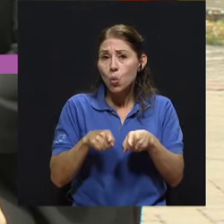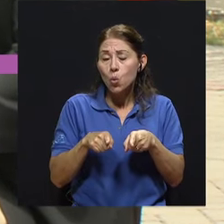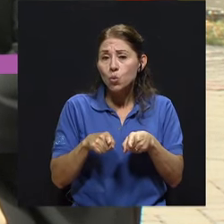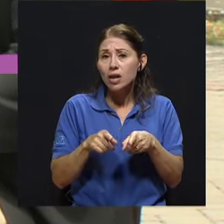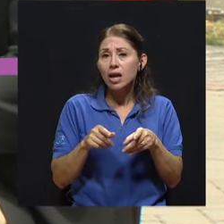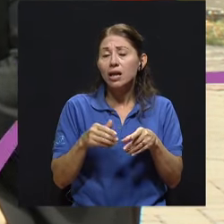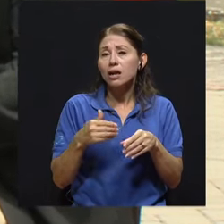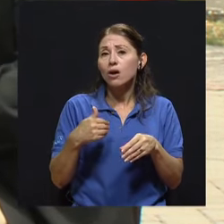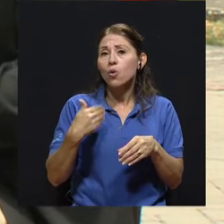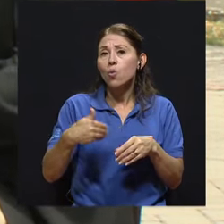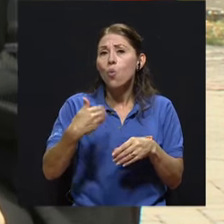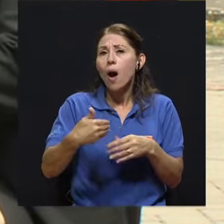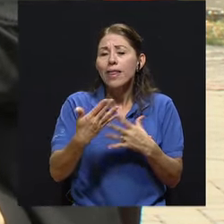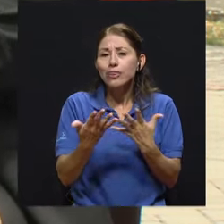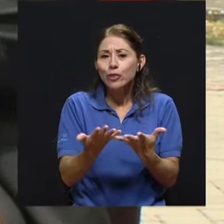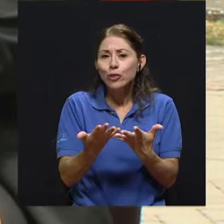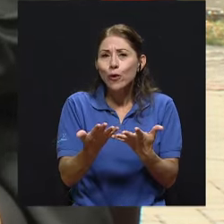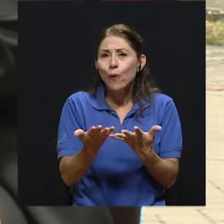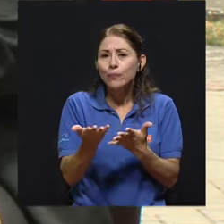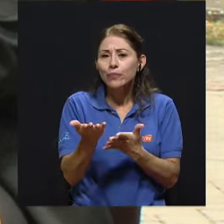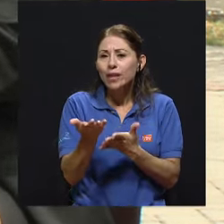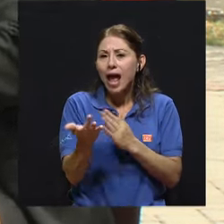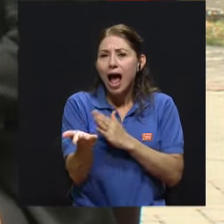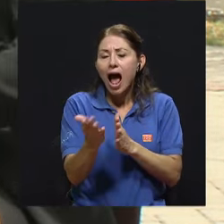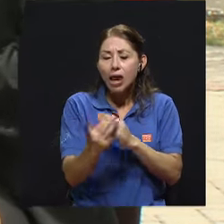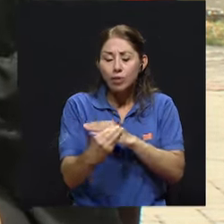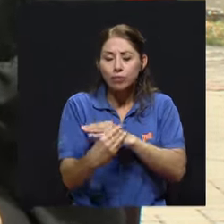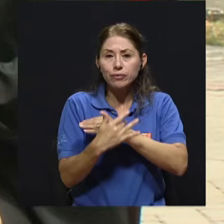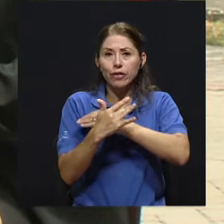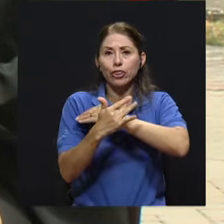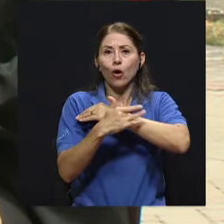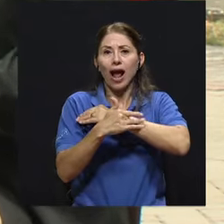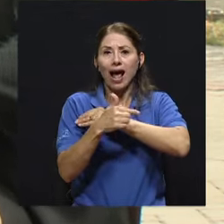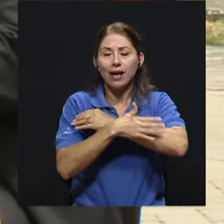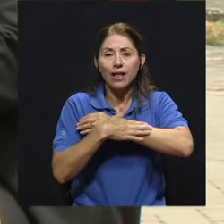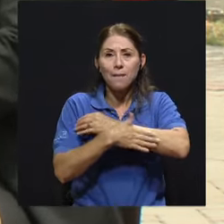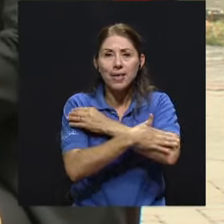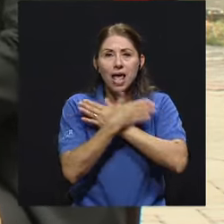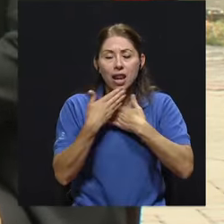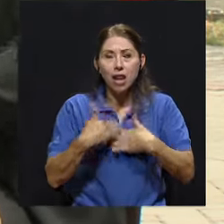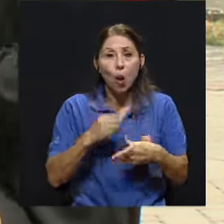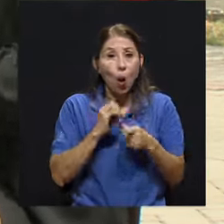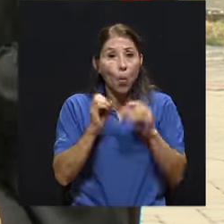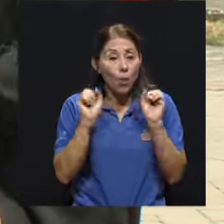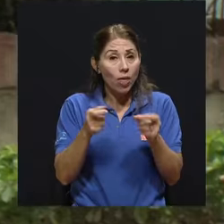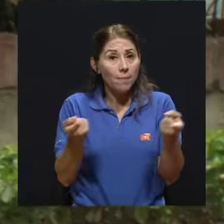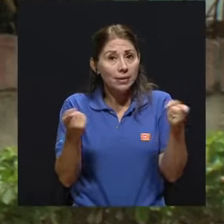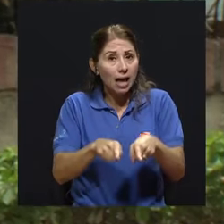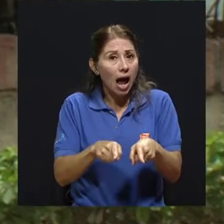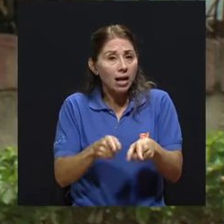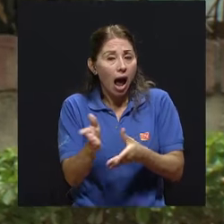o esta partícula toca la piel, o podrían darse manifestaciones alérgicas en piel